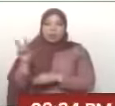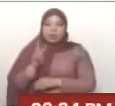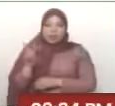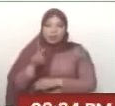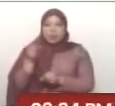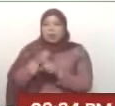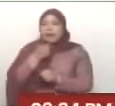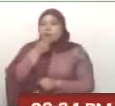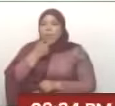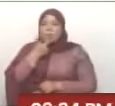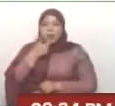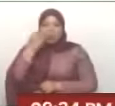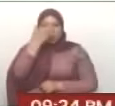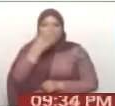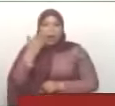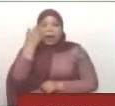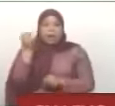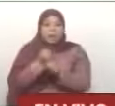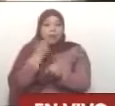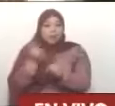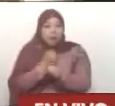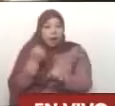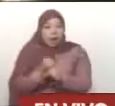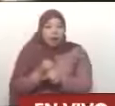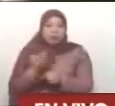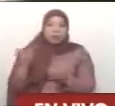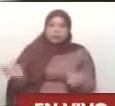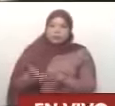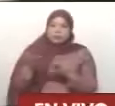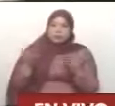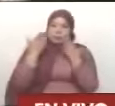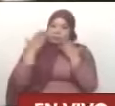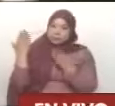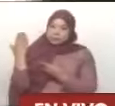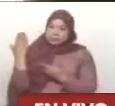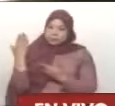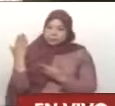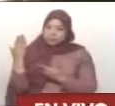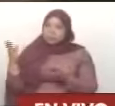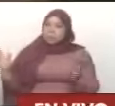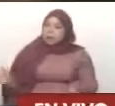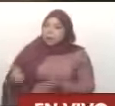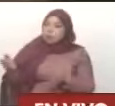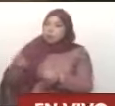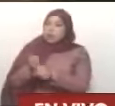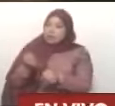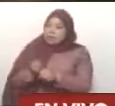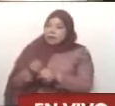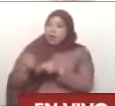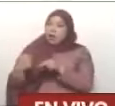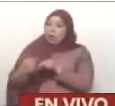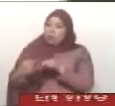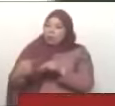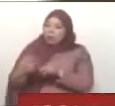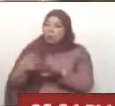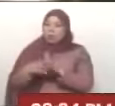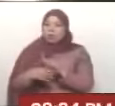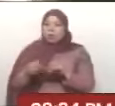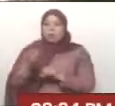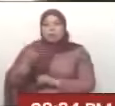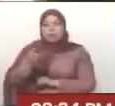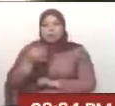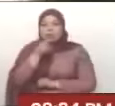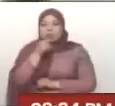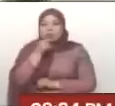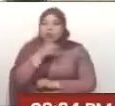trabajo. Así sí. Que vamos a impulsar con mucha Y por mucha último, fuerza. Presidente, mencionar uno que también es muy importante,